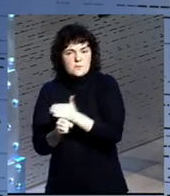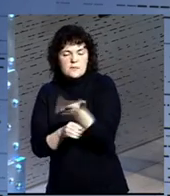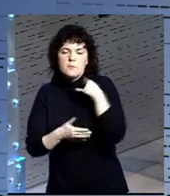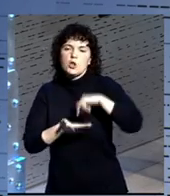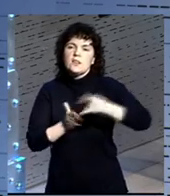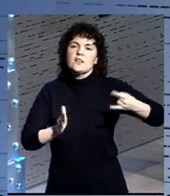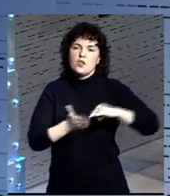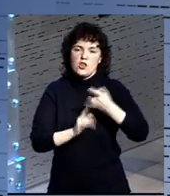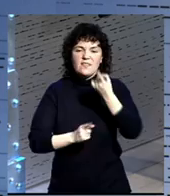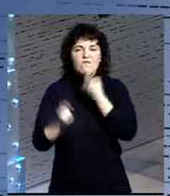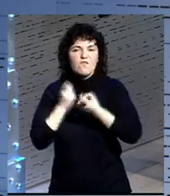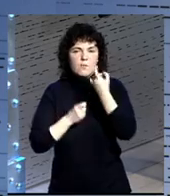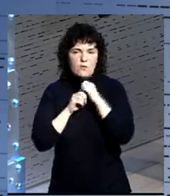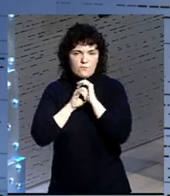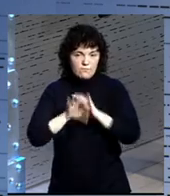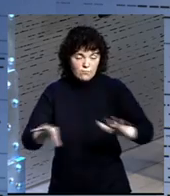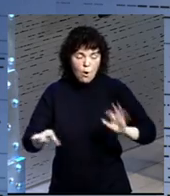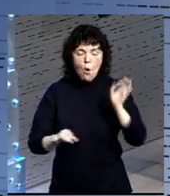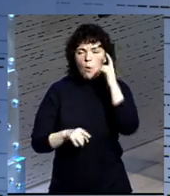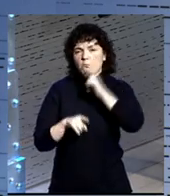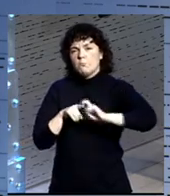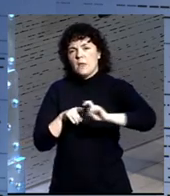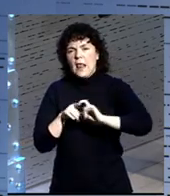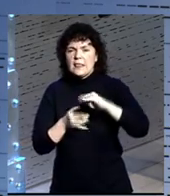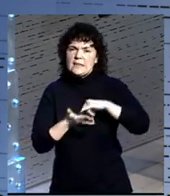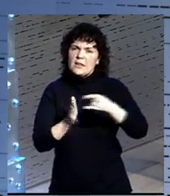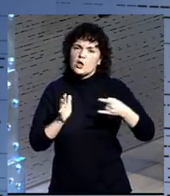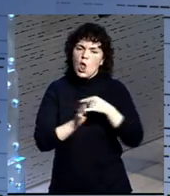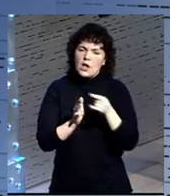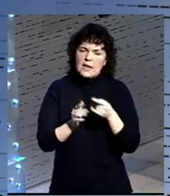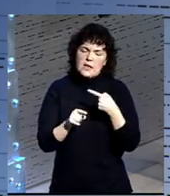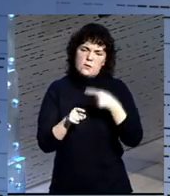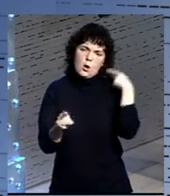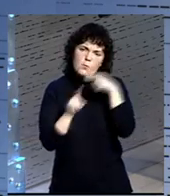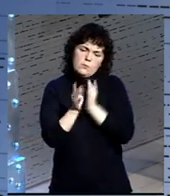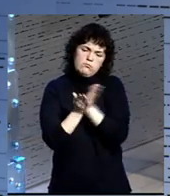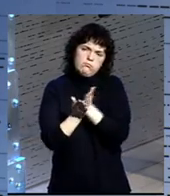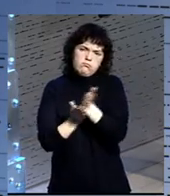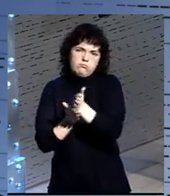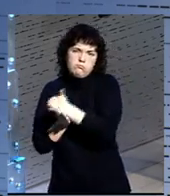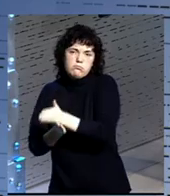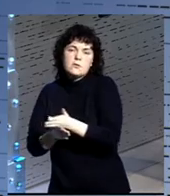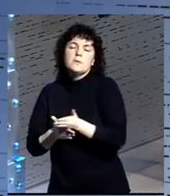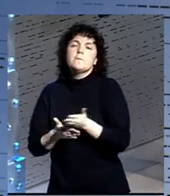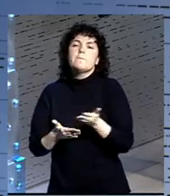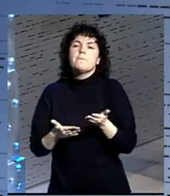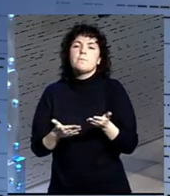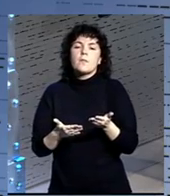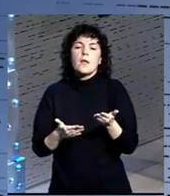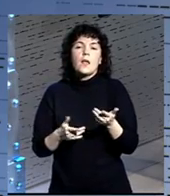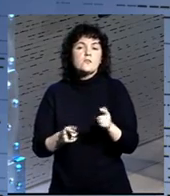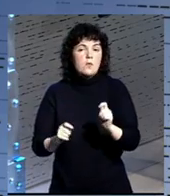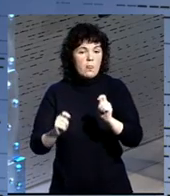información, o el carácter de tecnologías multipropósito que habían